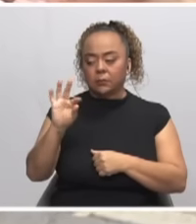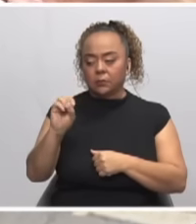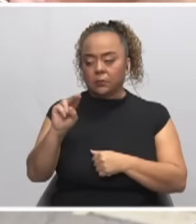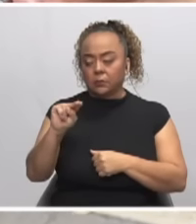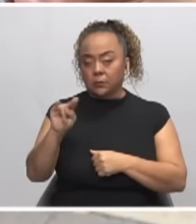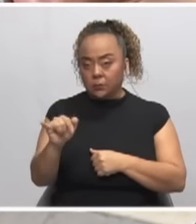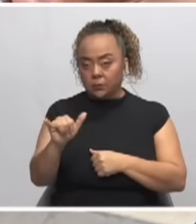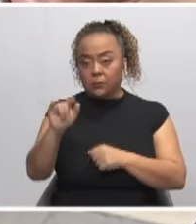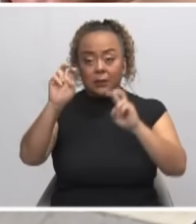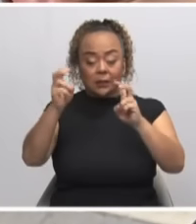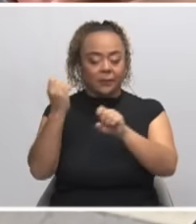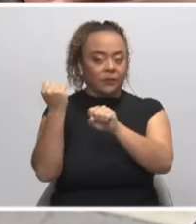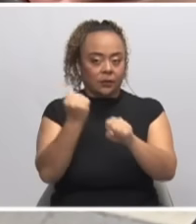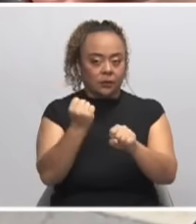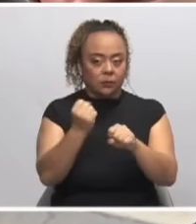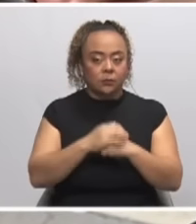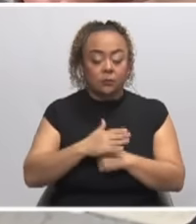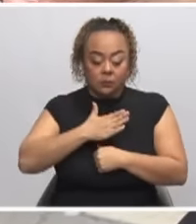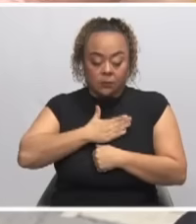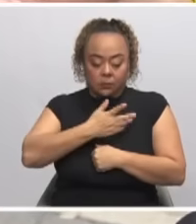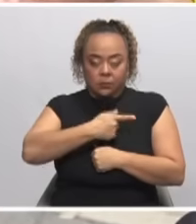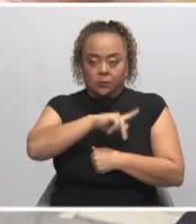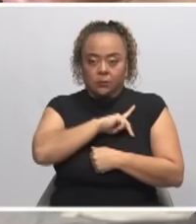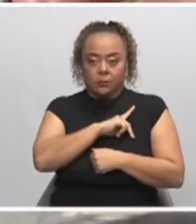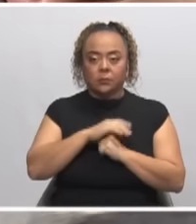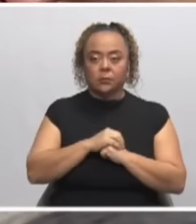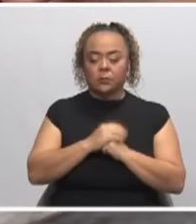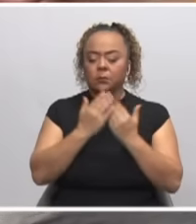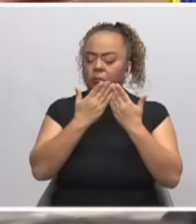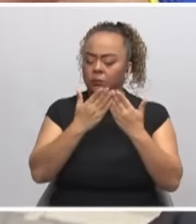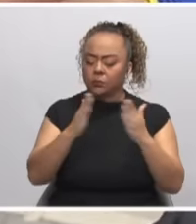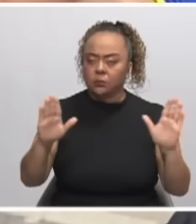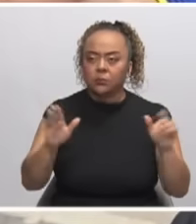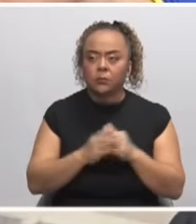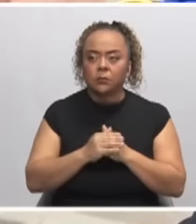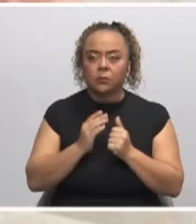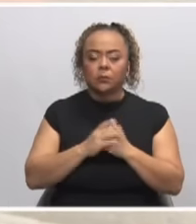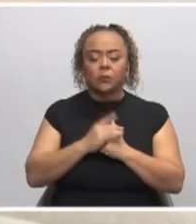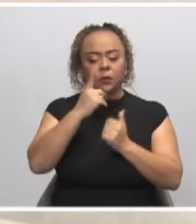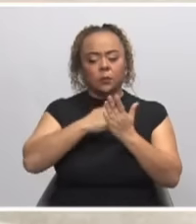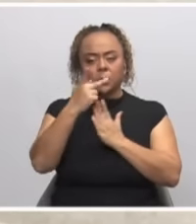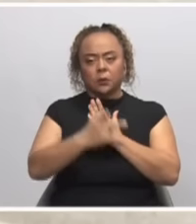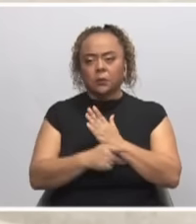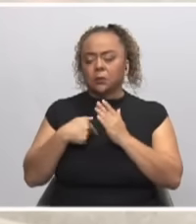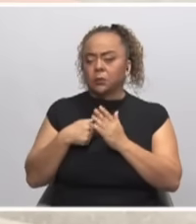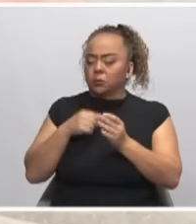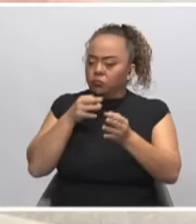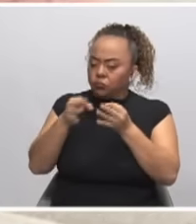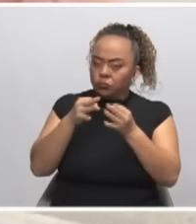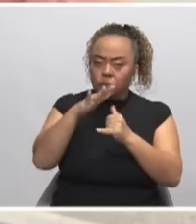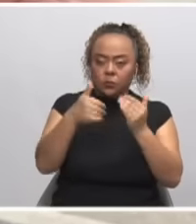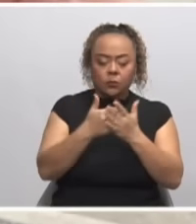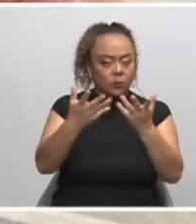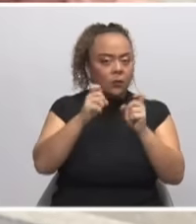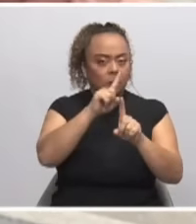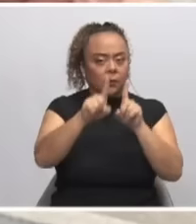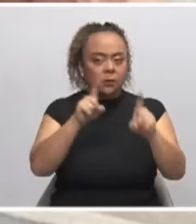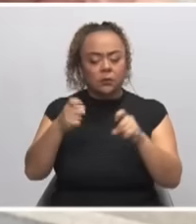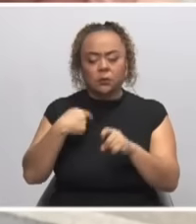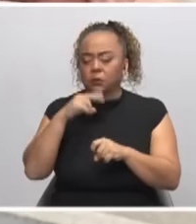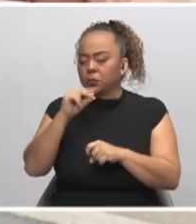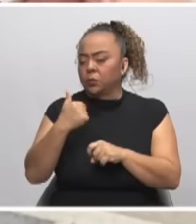Federación de lo que a nivel mío a nivel personal de puertas abiertas en un programa estuve y era cuentas claras lo que quieran preguntar